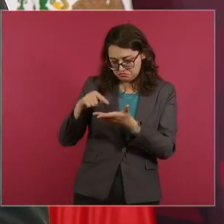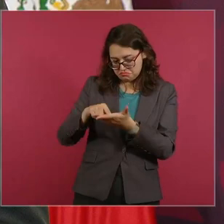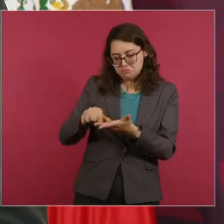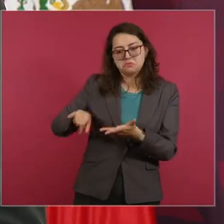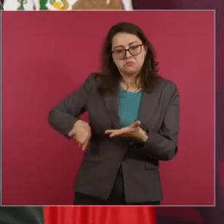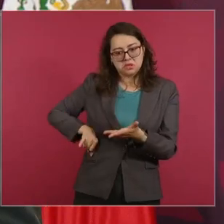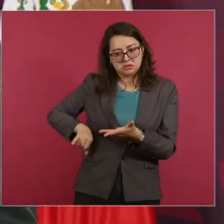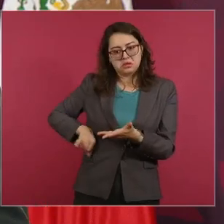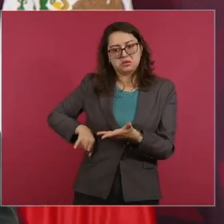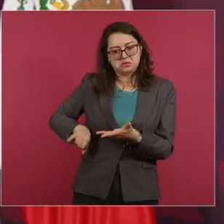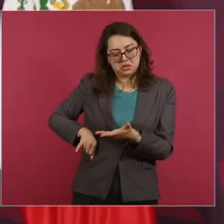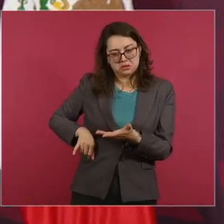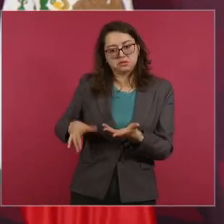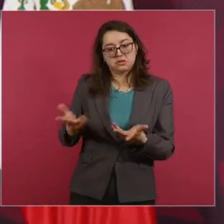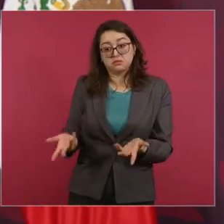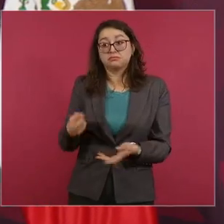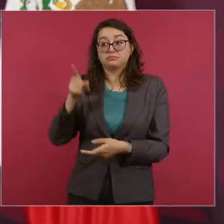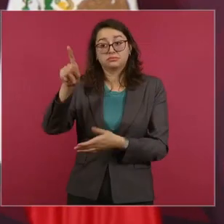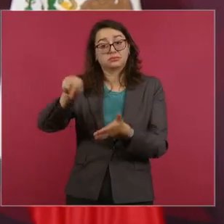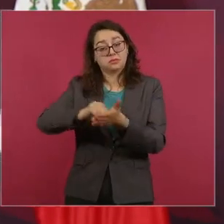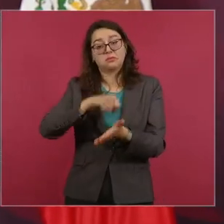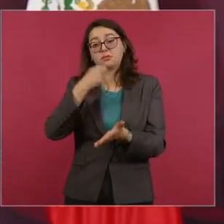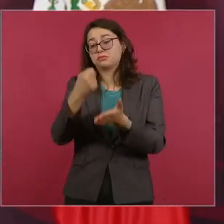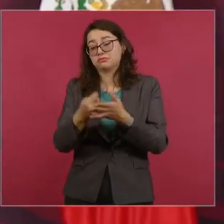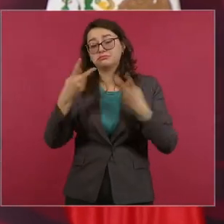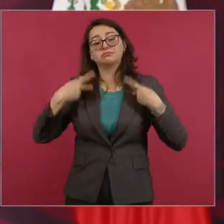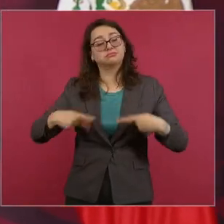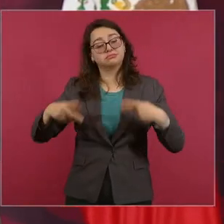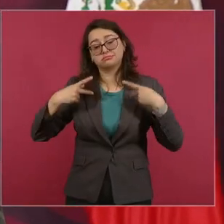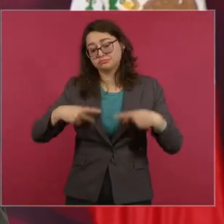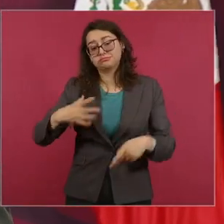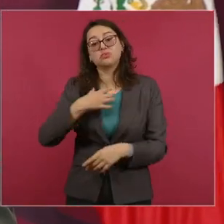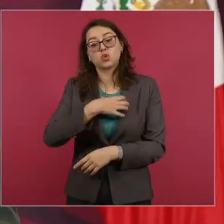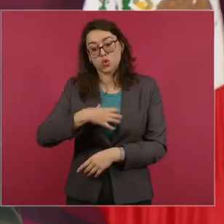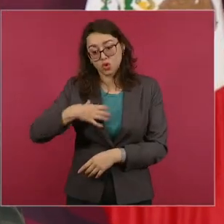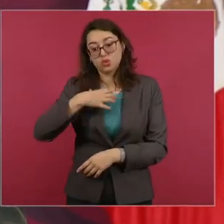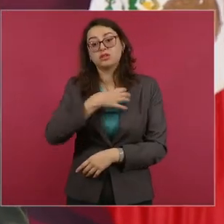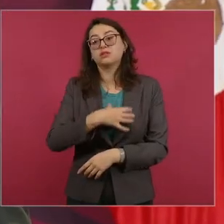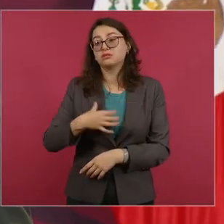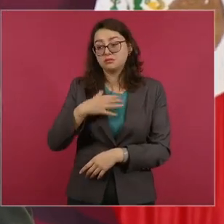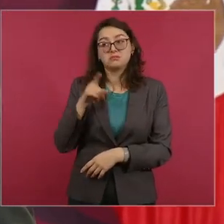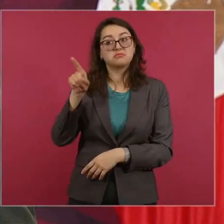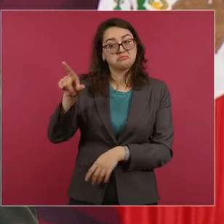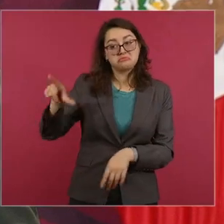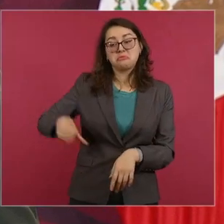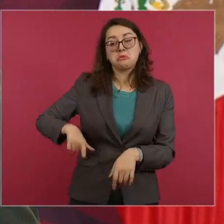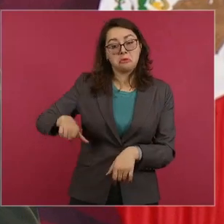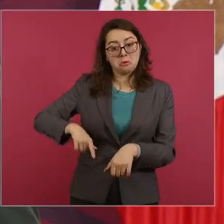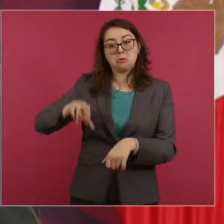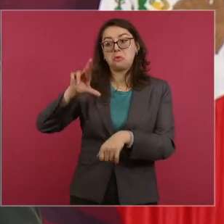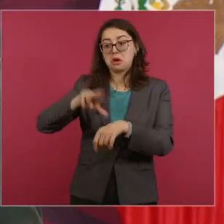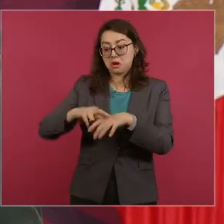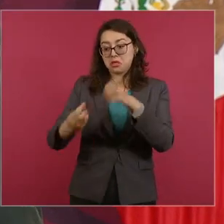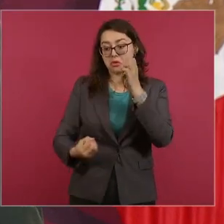la gente apoya mucho al doctor lo consideran una gente decente